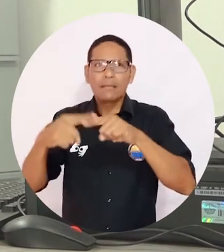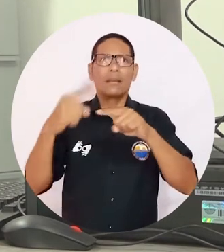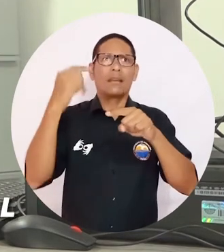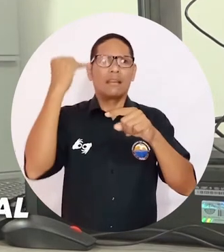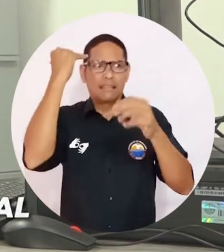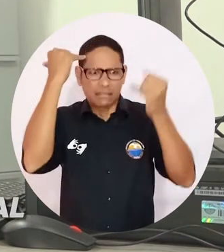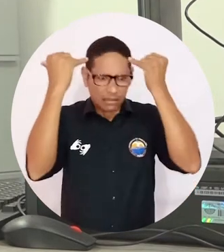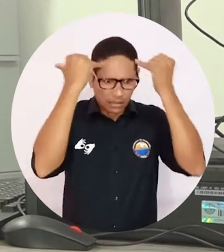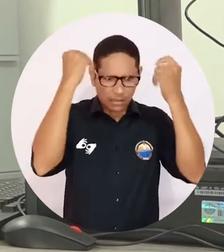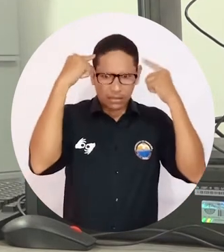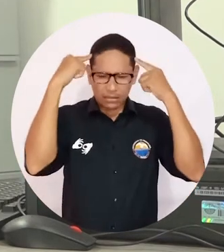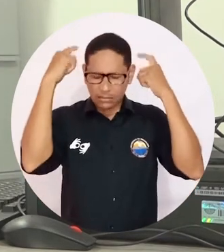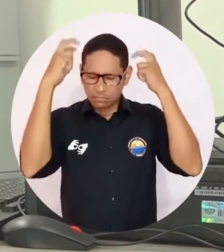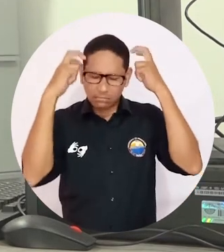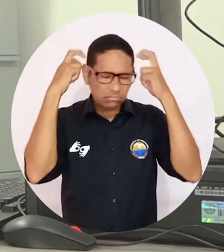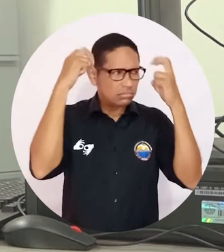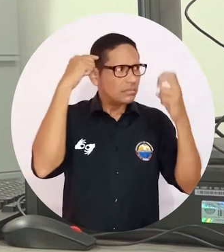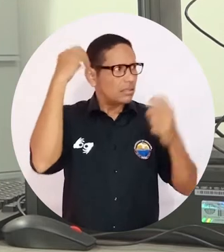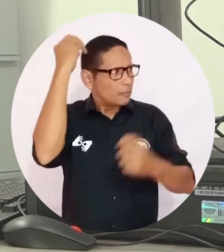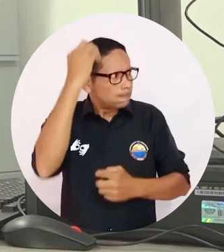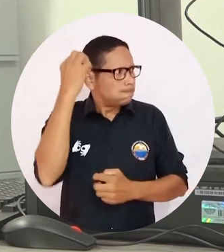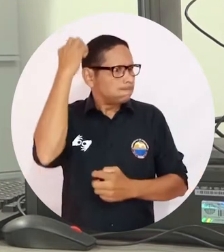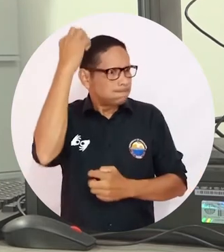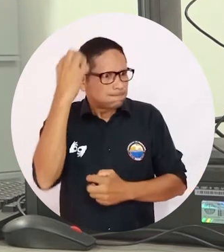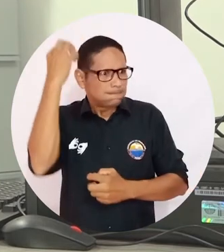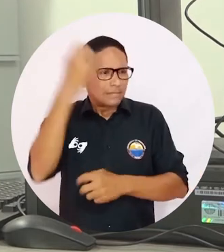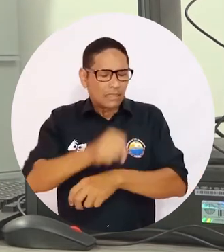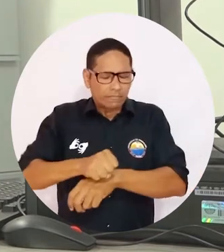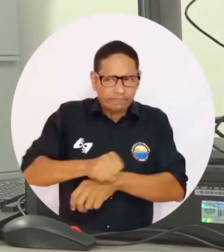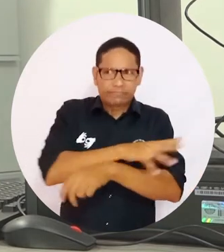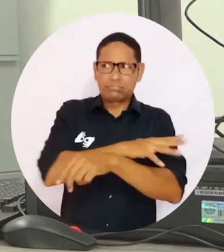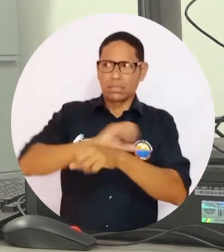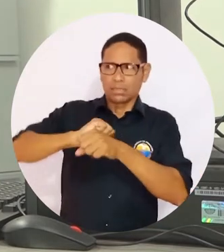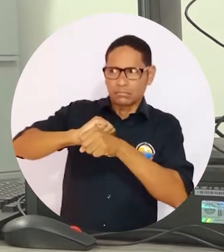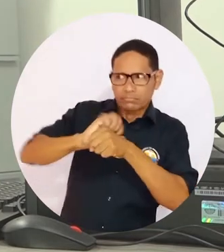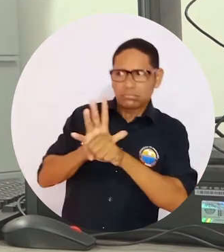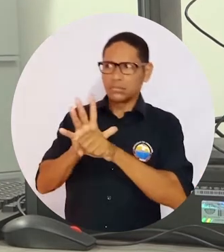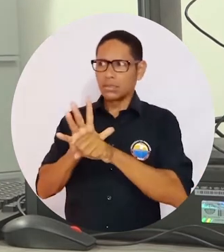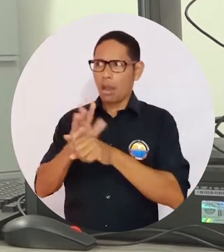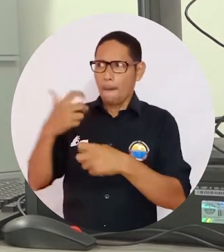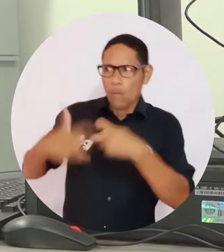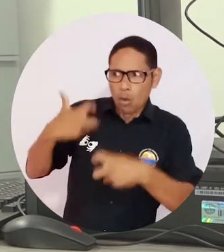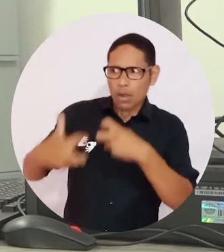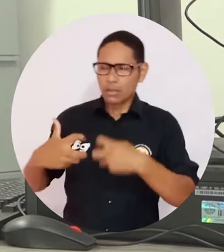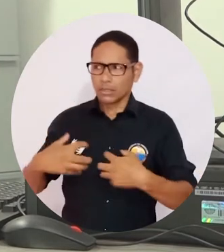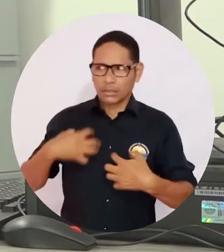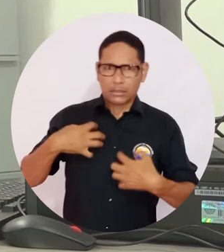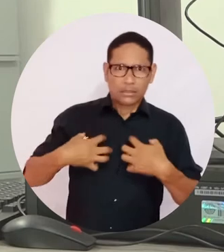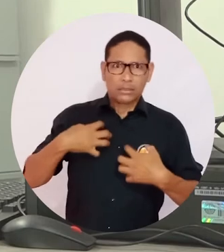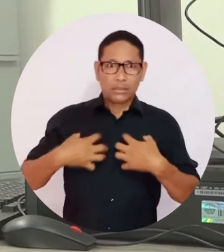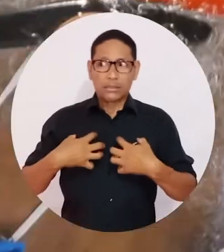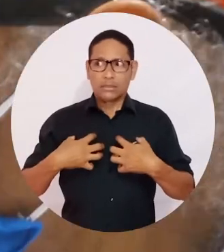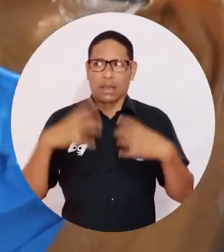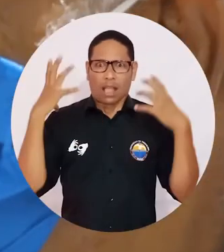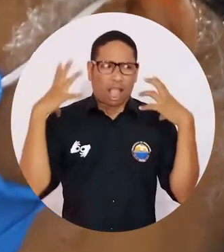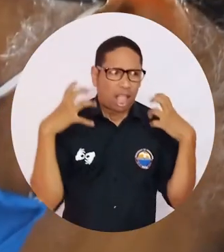las ideas estén girando con relación a la situación y con relación a la emoción que esto nos está generando y al problema en sí